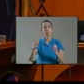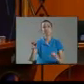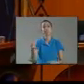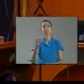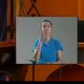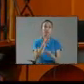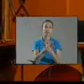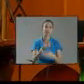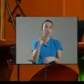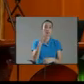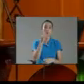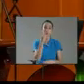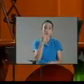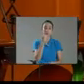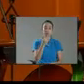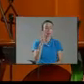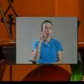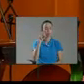escúcheme bien.